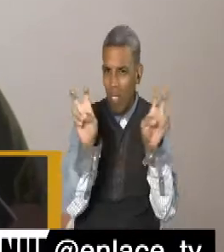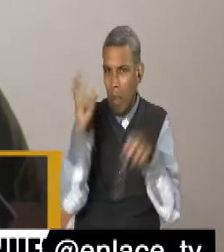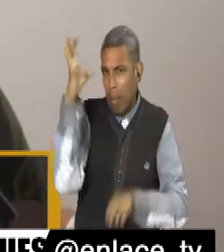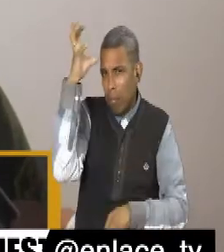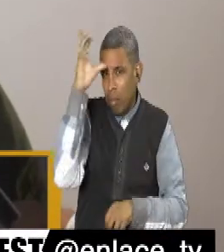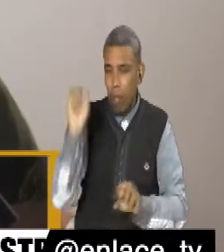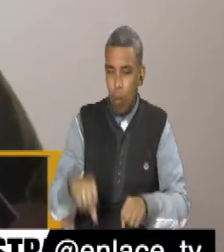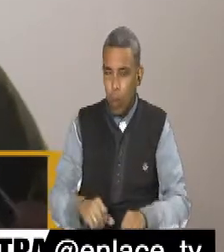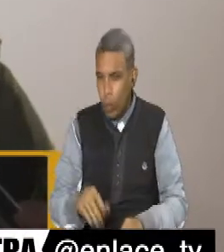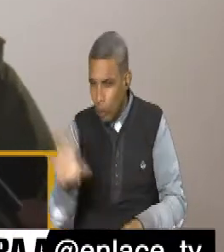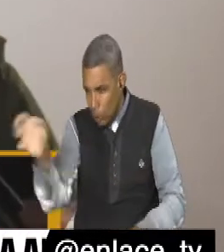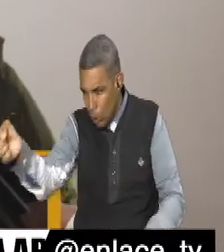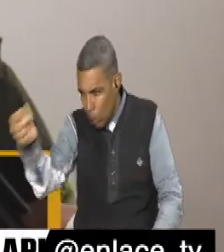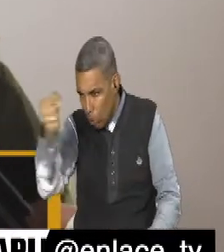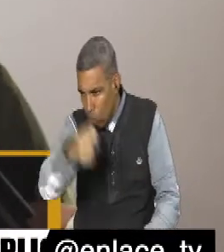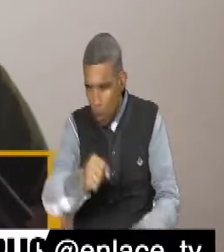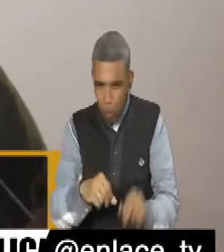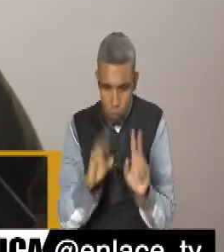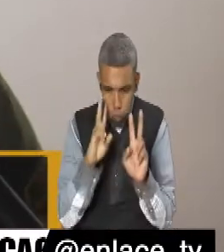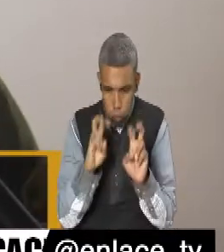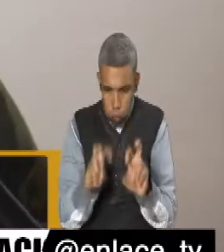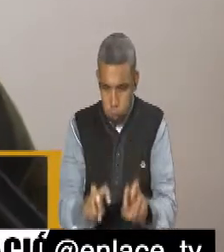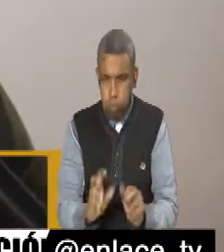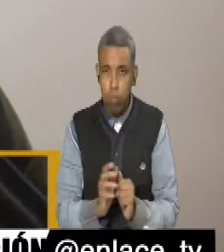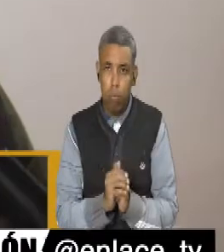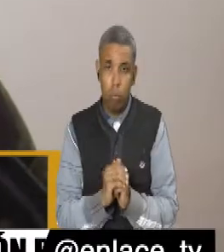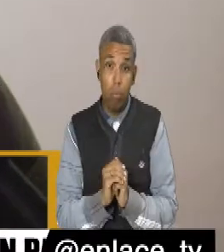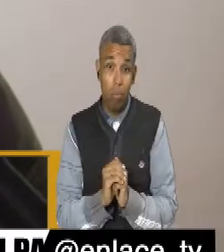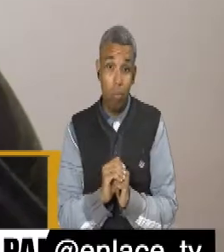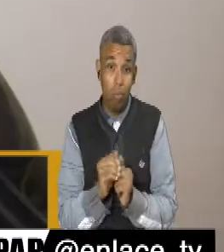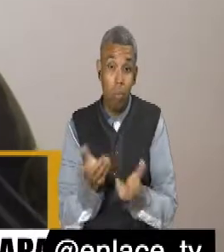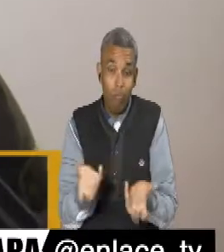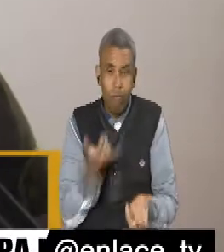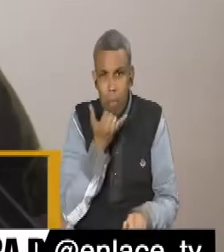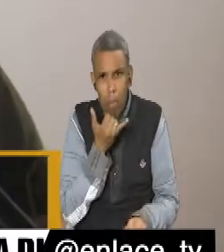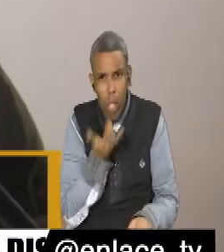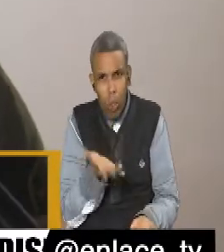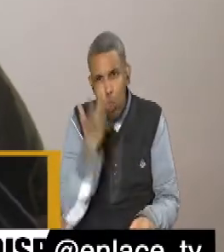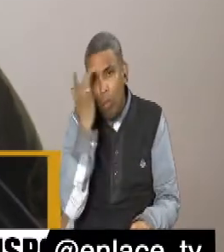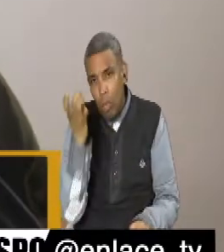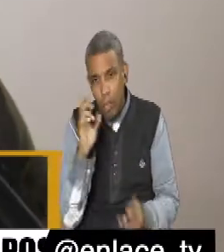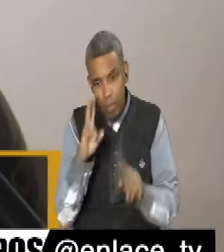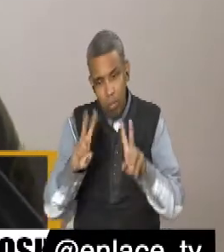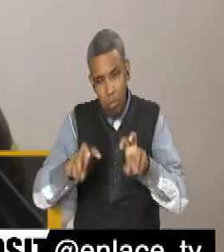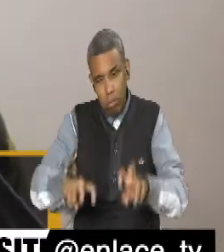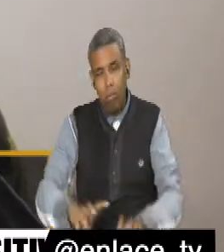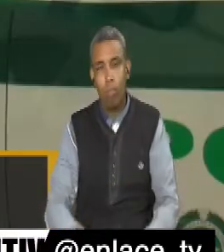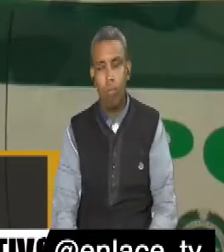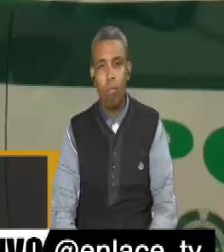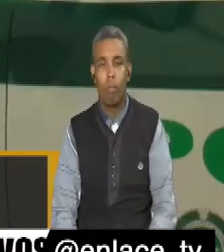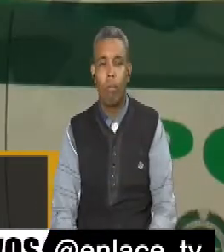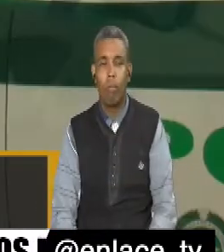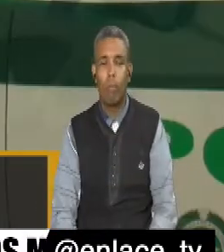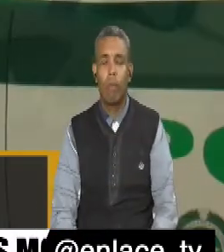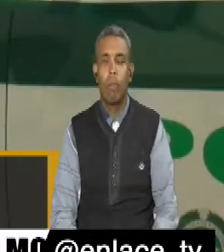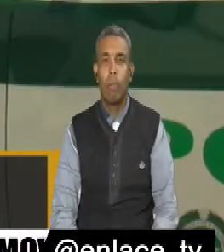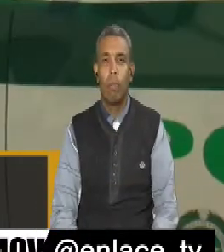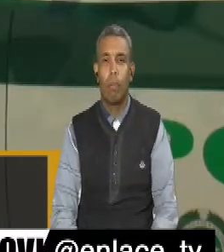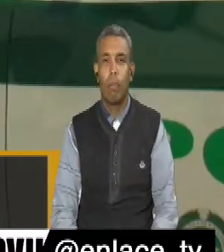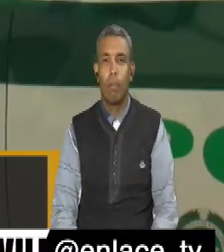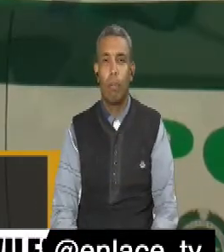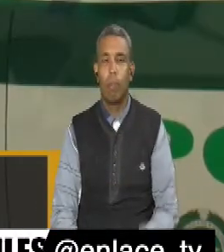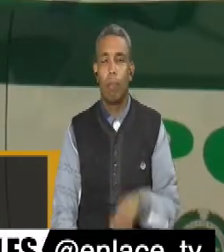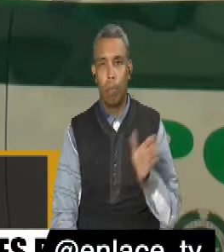se indicaría, pues iniciaría la investigación a ver qué arroja posterior a la denuncia de este hecho. En otros hechos